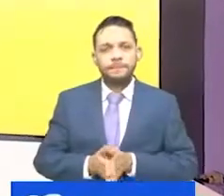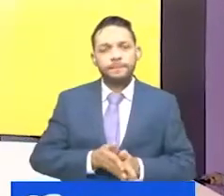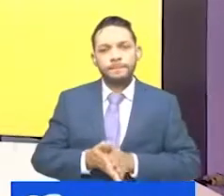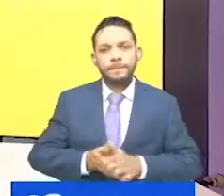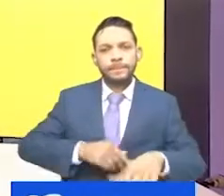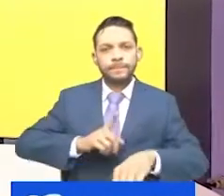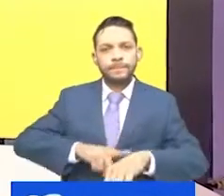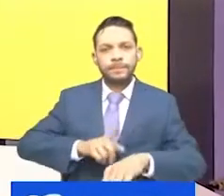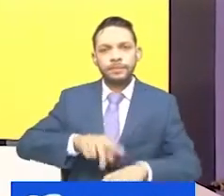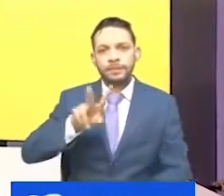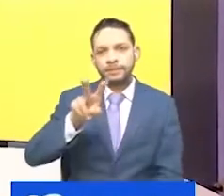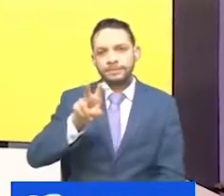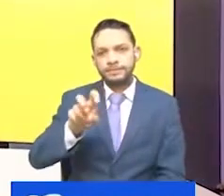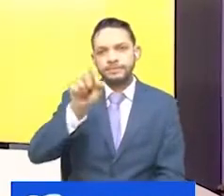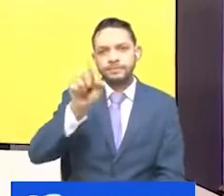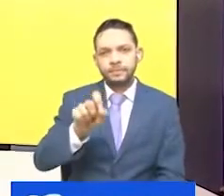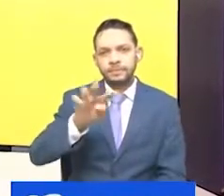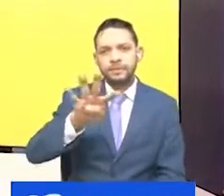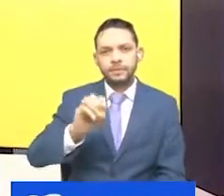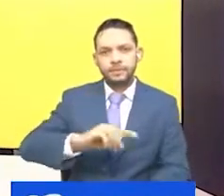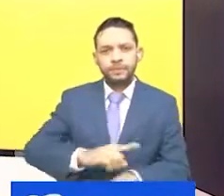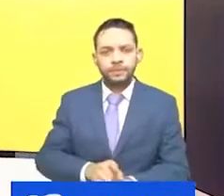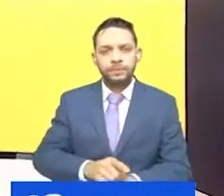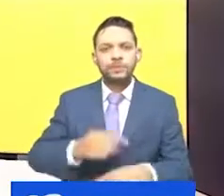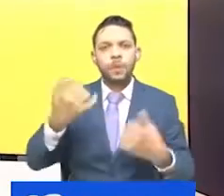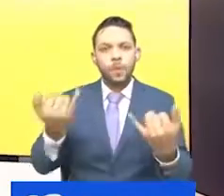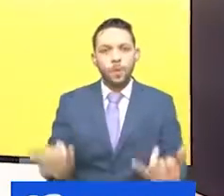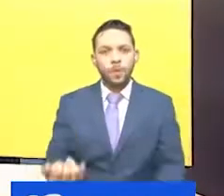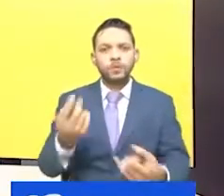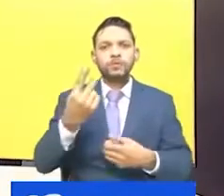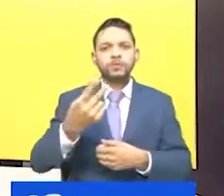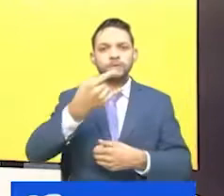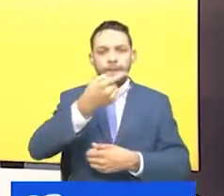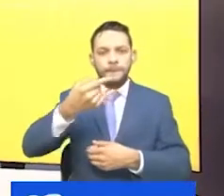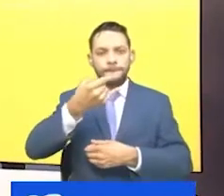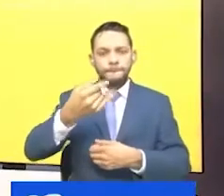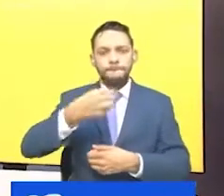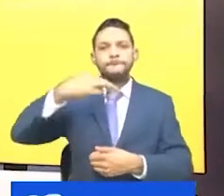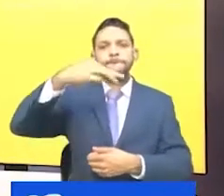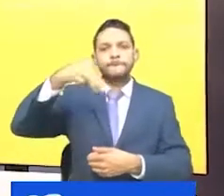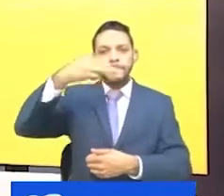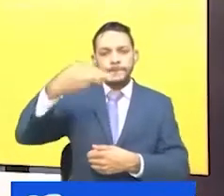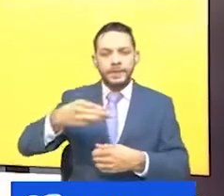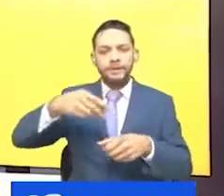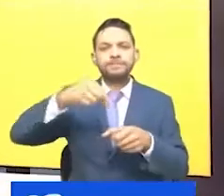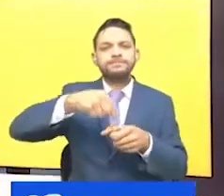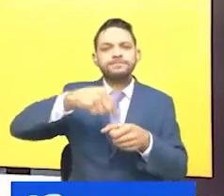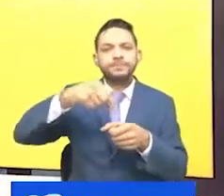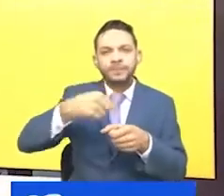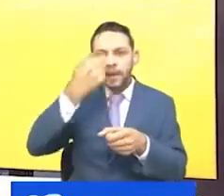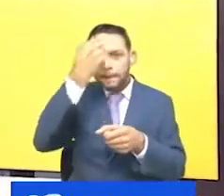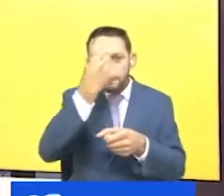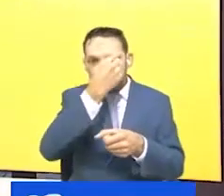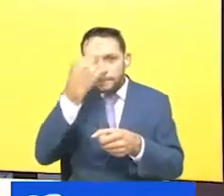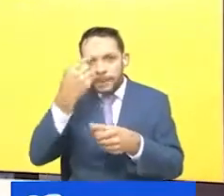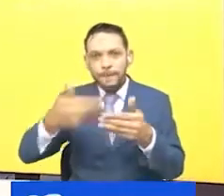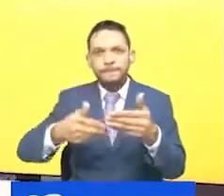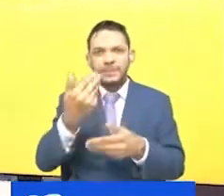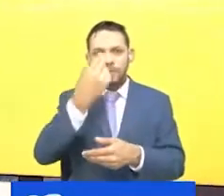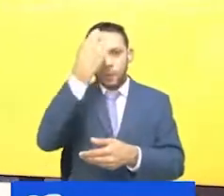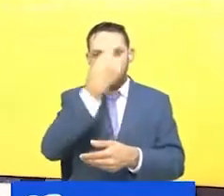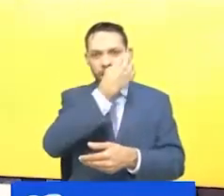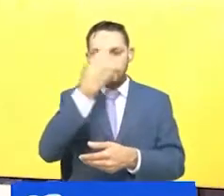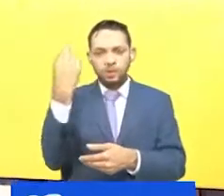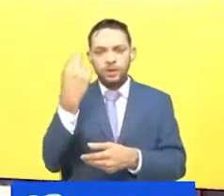Son las 7 de la noche, 40 minutos. Hoy es 2 de marzo y se celebró el miércoles de ceniza, fecha que marca el inicio de la cuaresma en la Iglesia